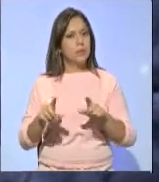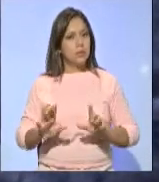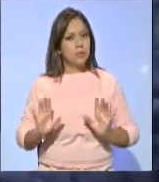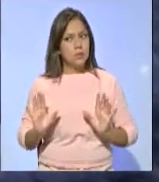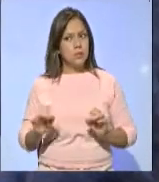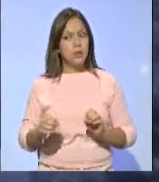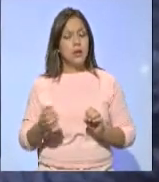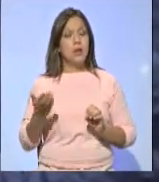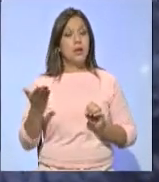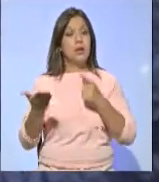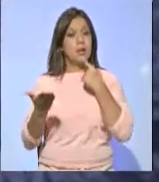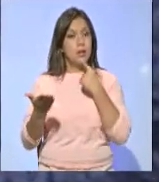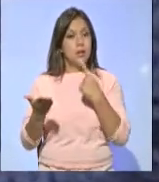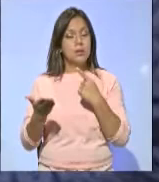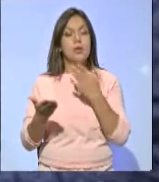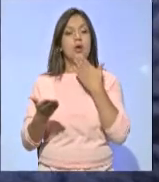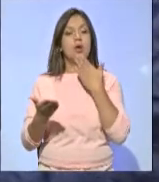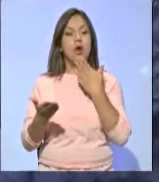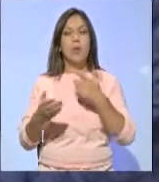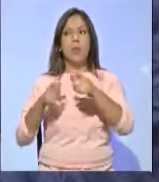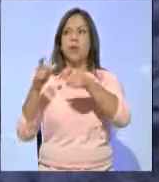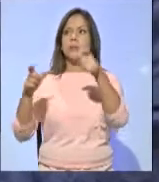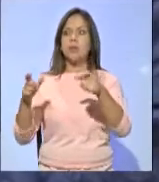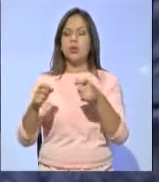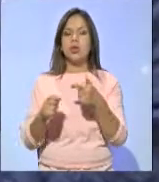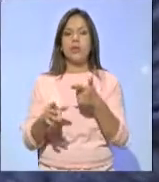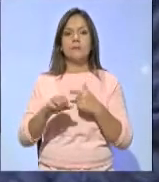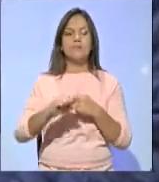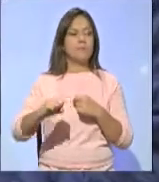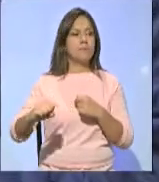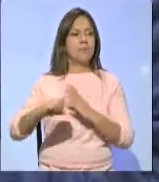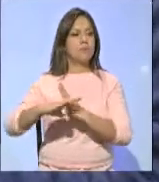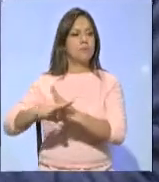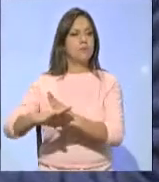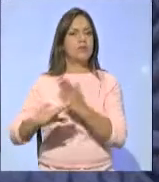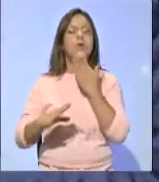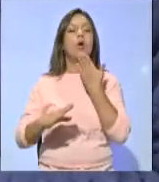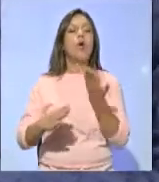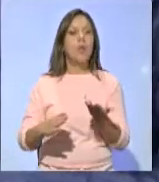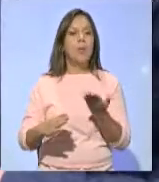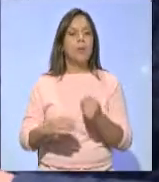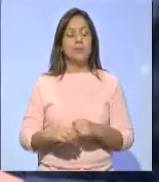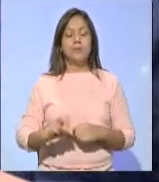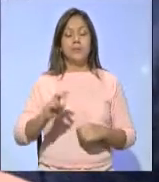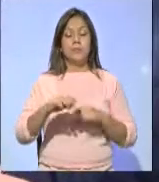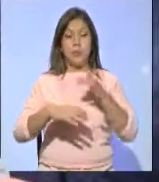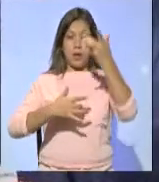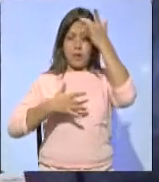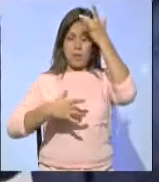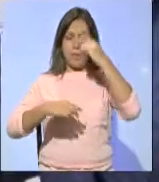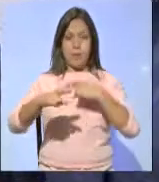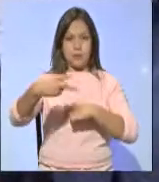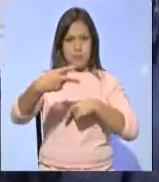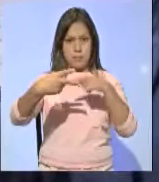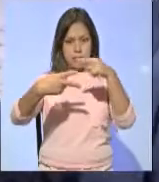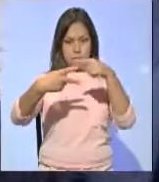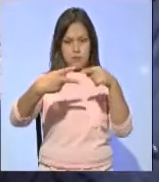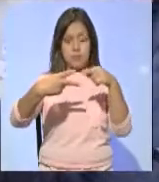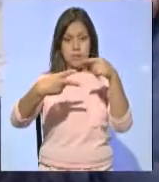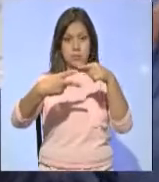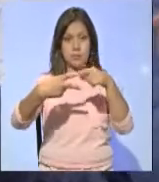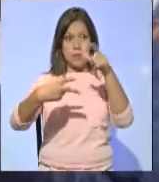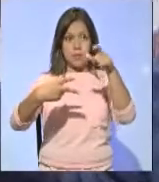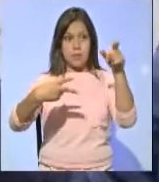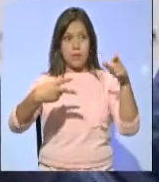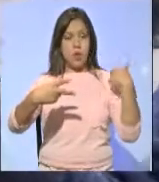manera la gente previene este tipo de enfermedades? La enfermedad se debe prevenir en dos grupos. El primero, la población que no tiene